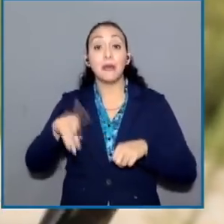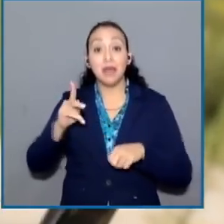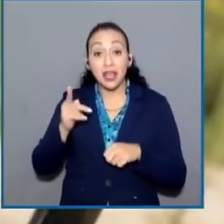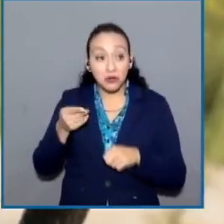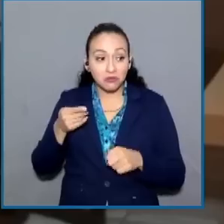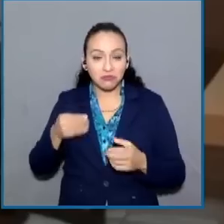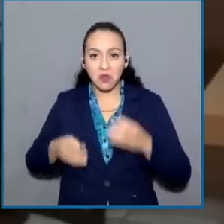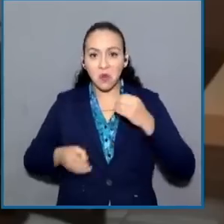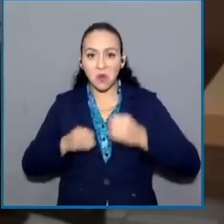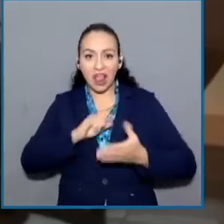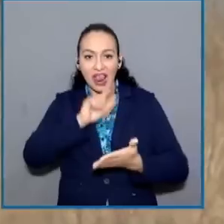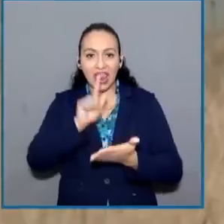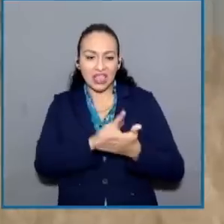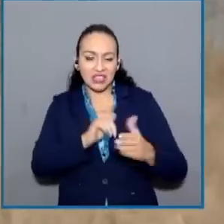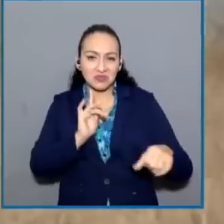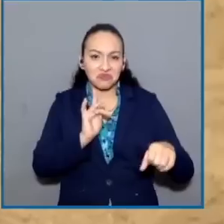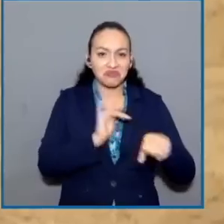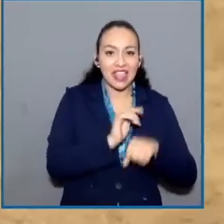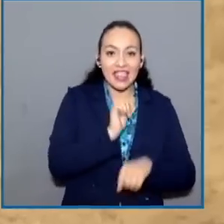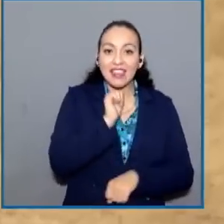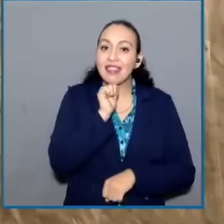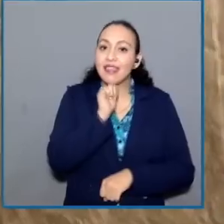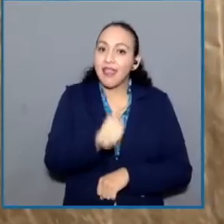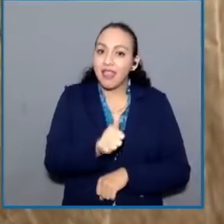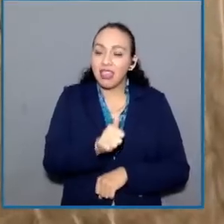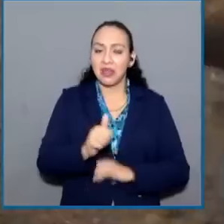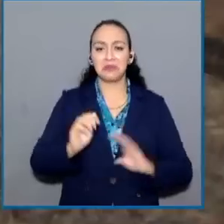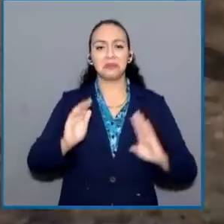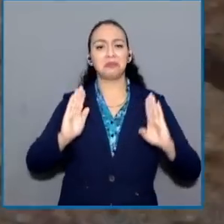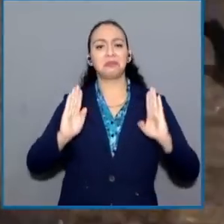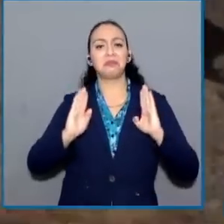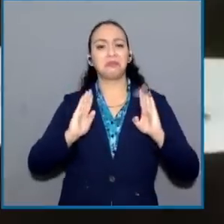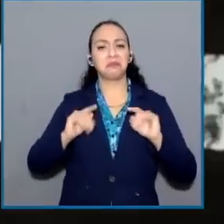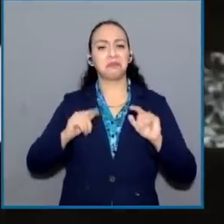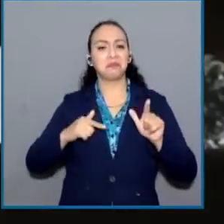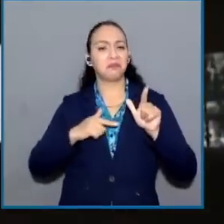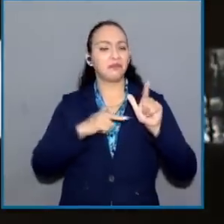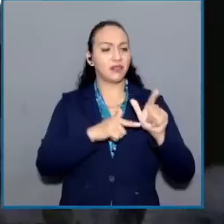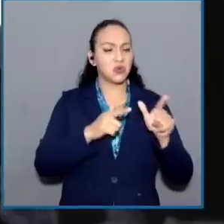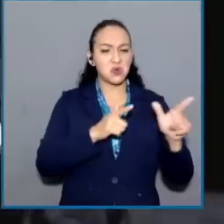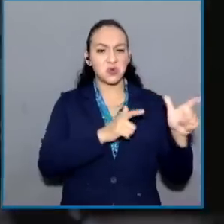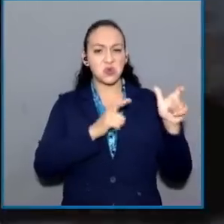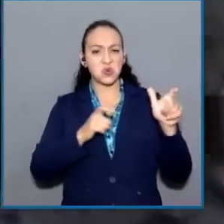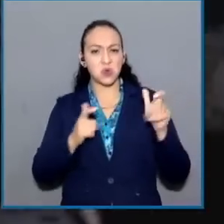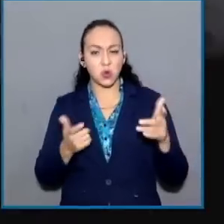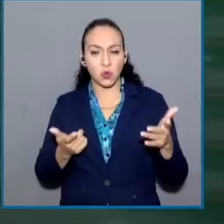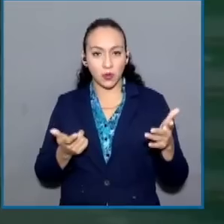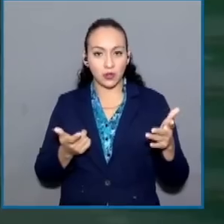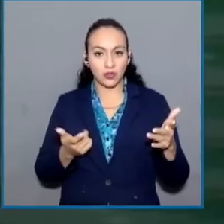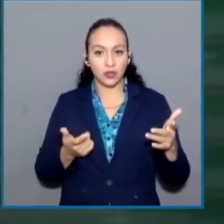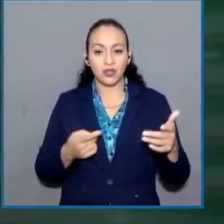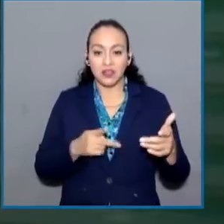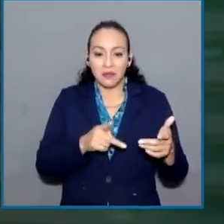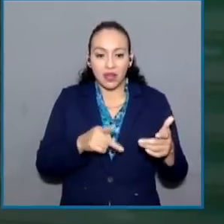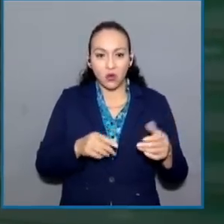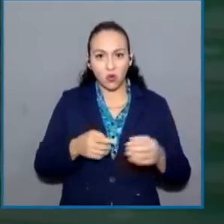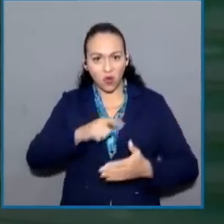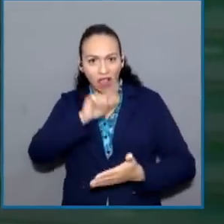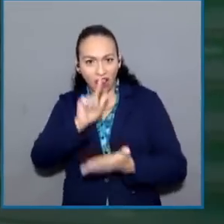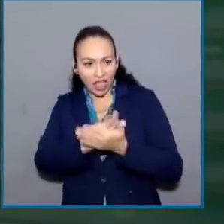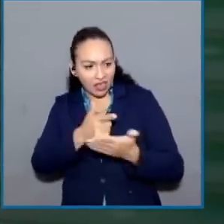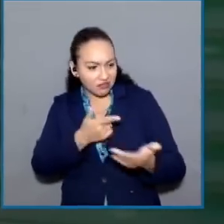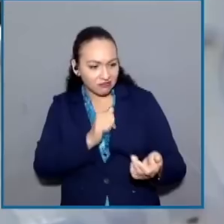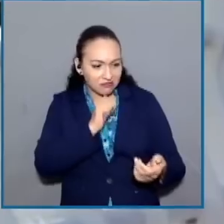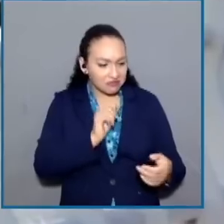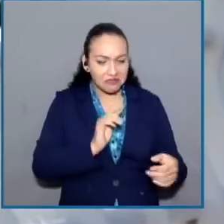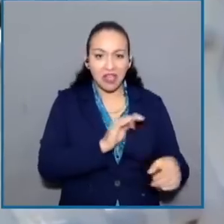señalaron especialistas durante la presentación del informe de la militarización de la seguridad pública a la seguridad ciudadana con